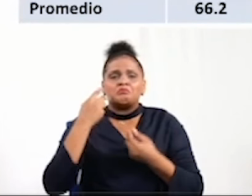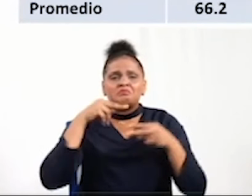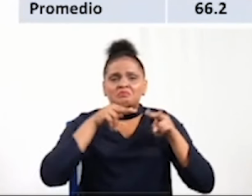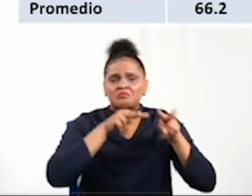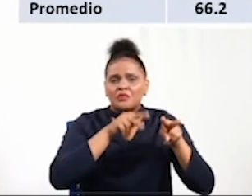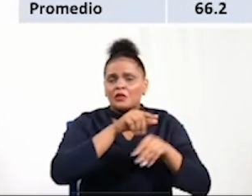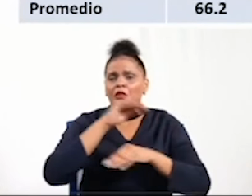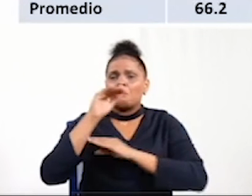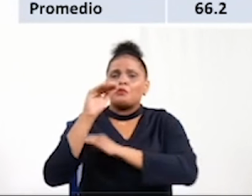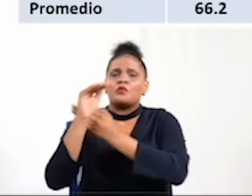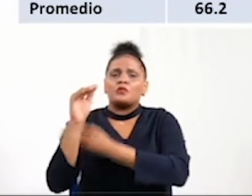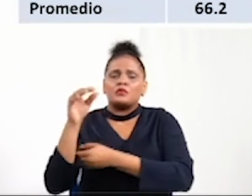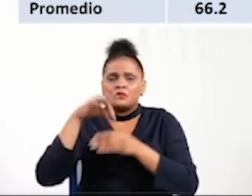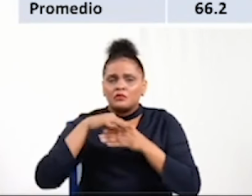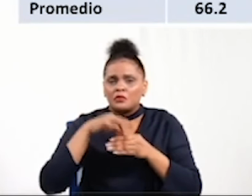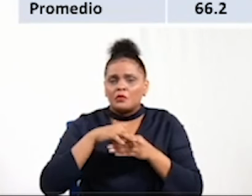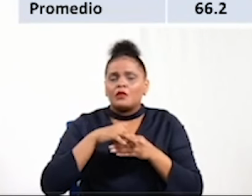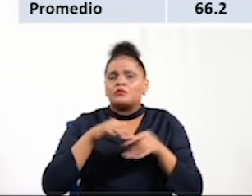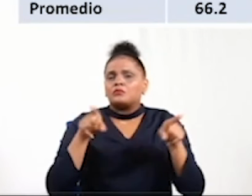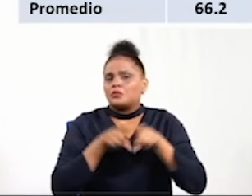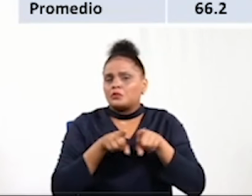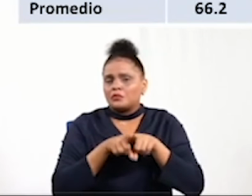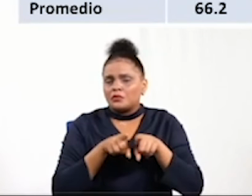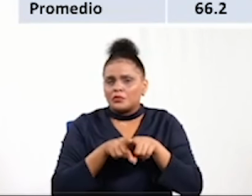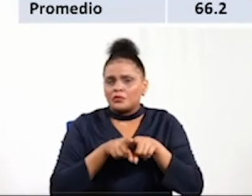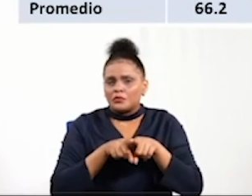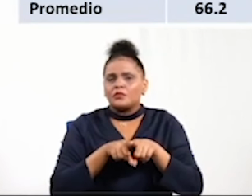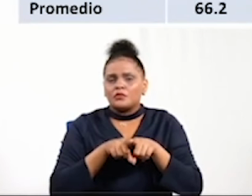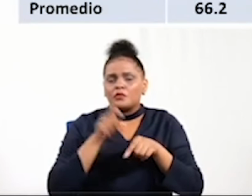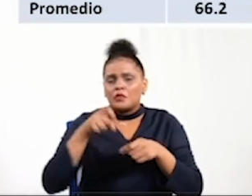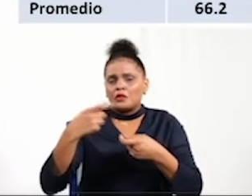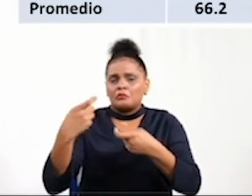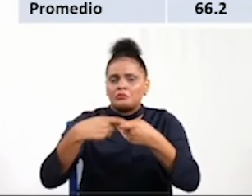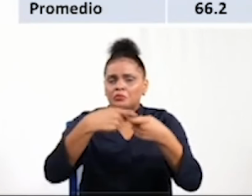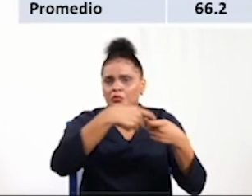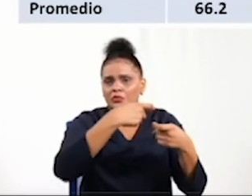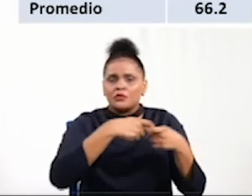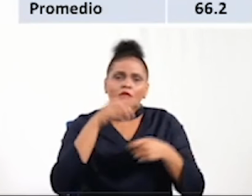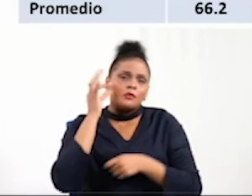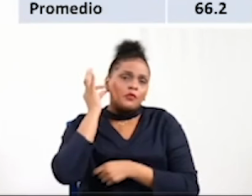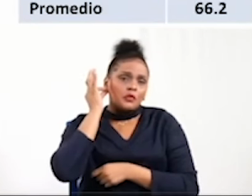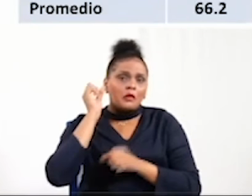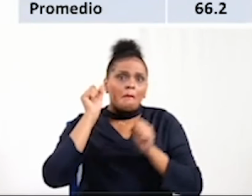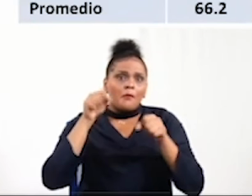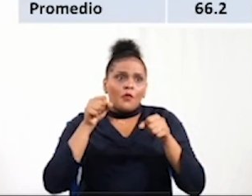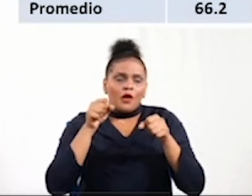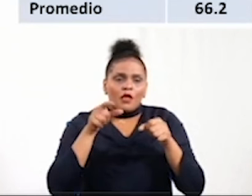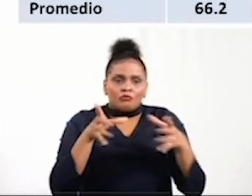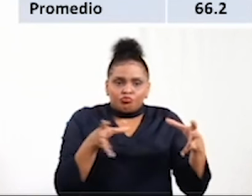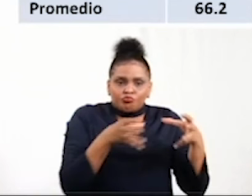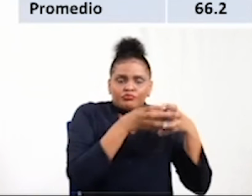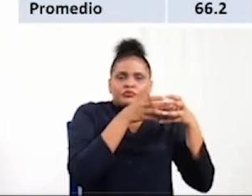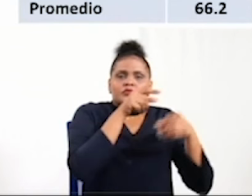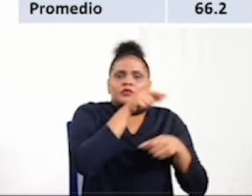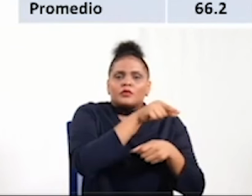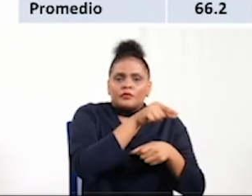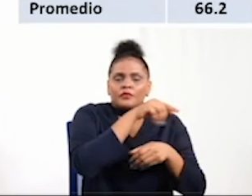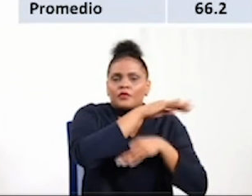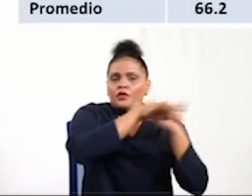más amplia y más diversa respecto de los espacios de participación de las mujeres nos permite llegar a conclusiones más